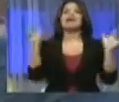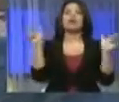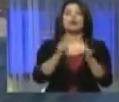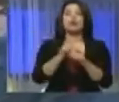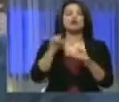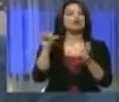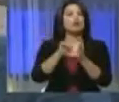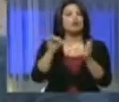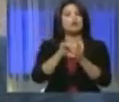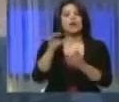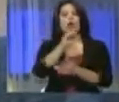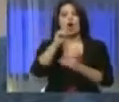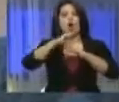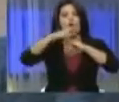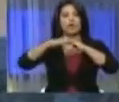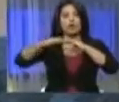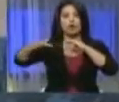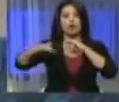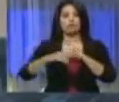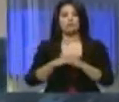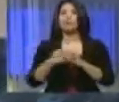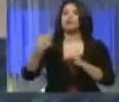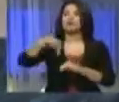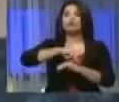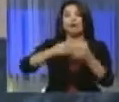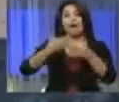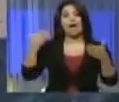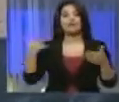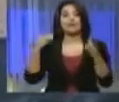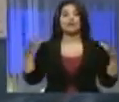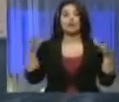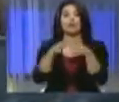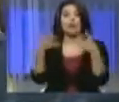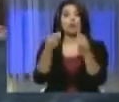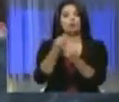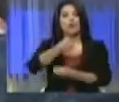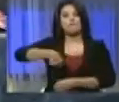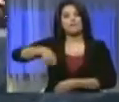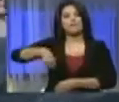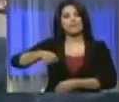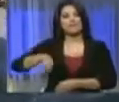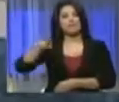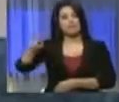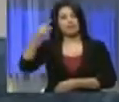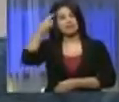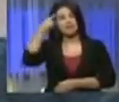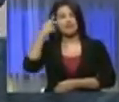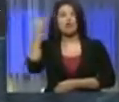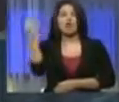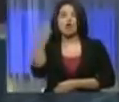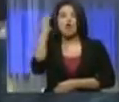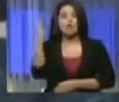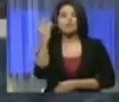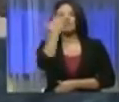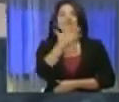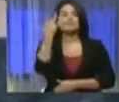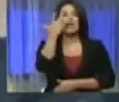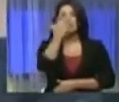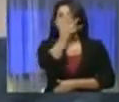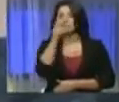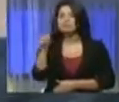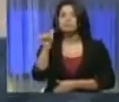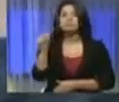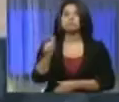Orinoco que tuvimos con el presidente Juan Manuel Santos. Así que ha arrancado bien. Hay